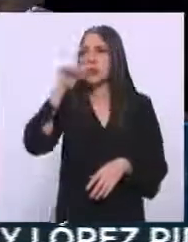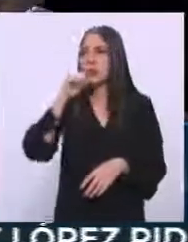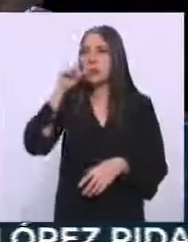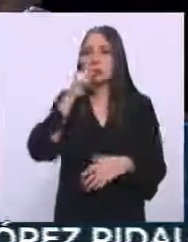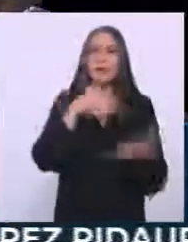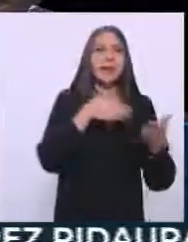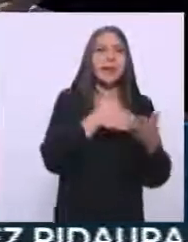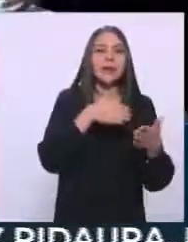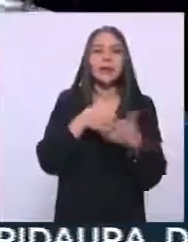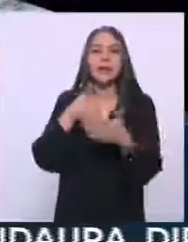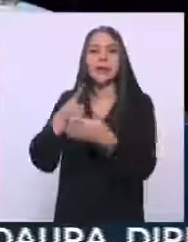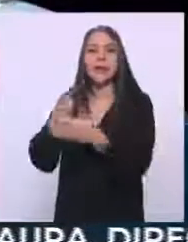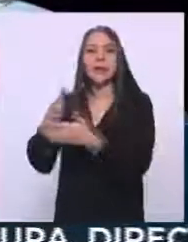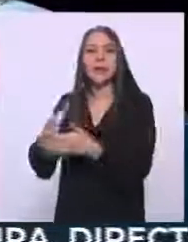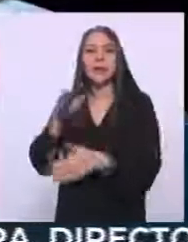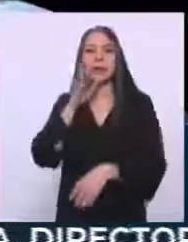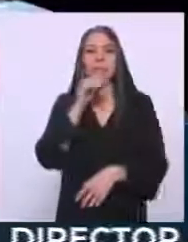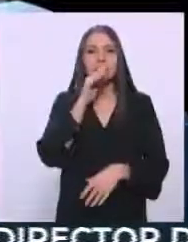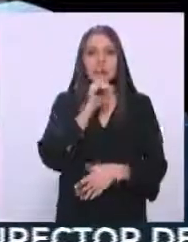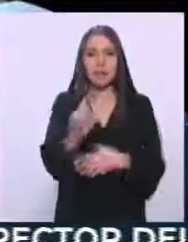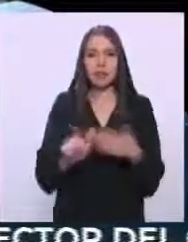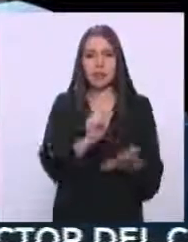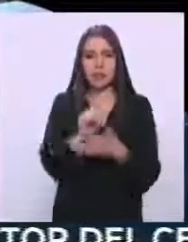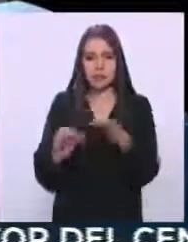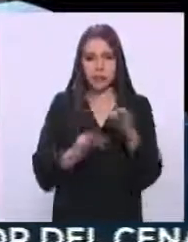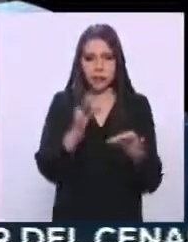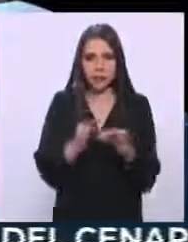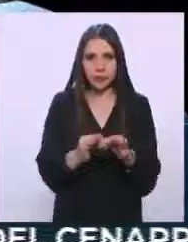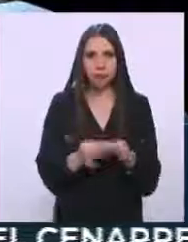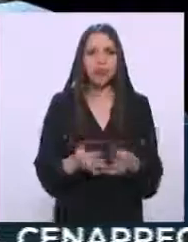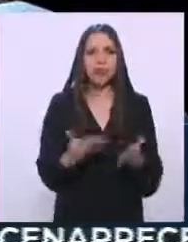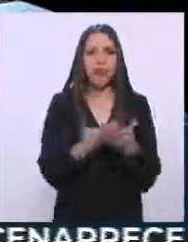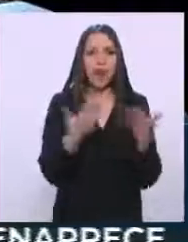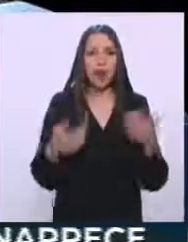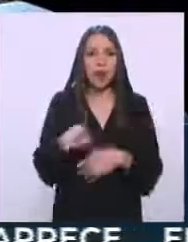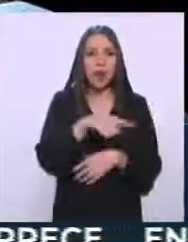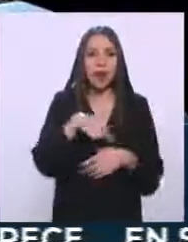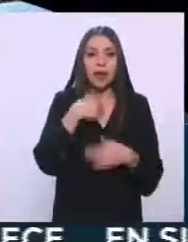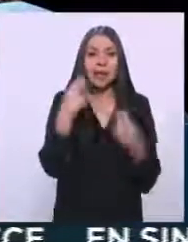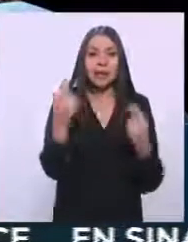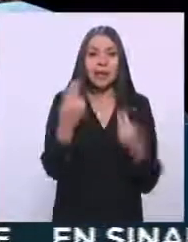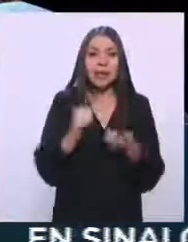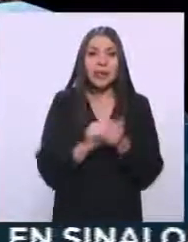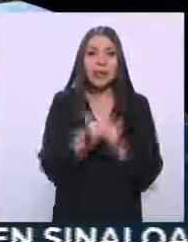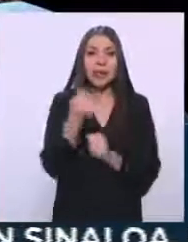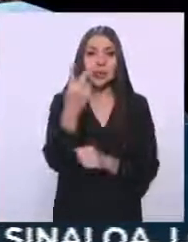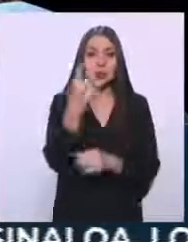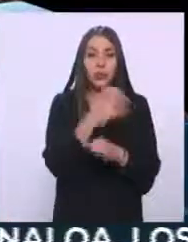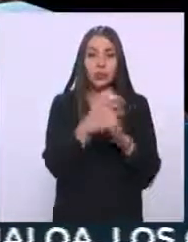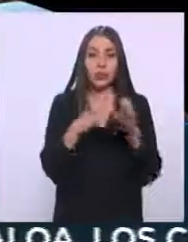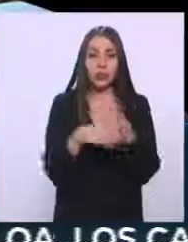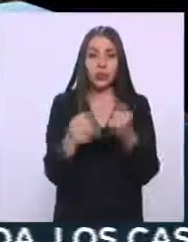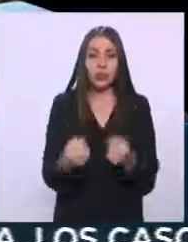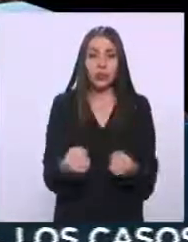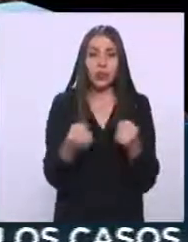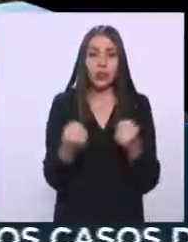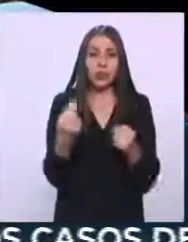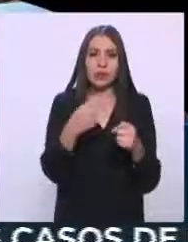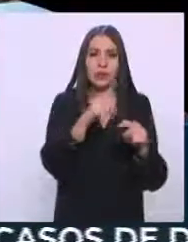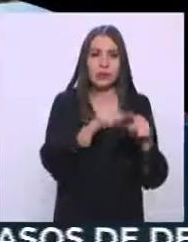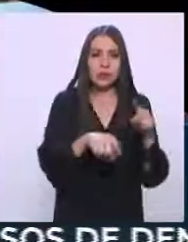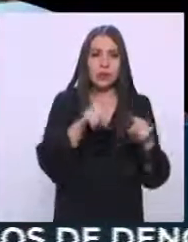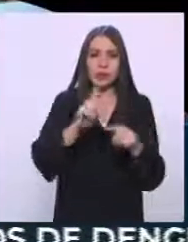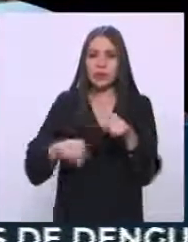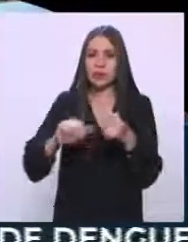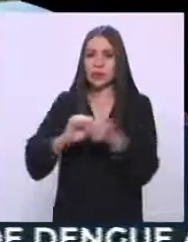sociales. Entonces, lo que viene ahora justamente es desamarrar esos dos elementos que constituyen el pilar de la